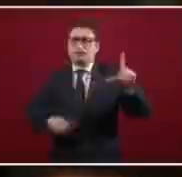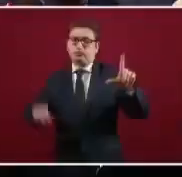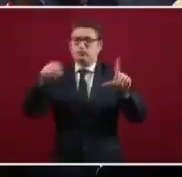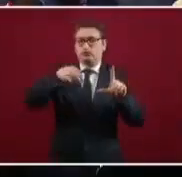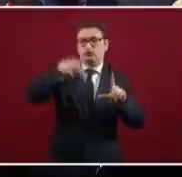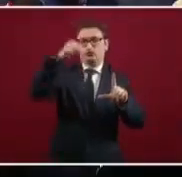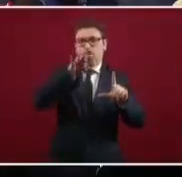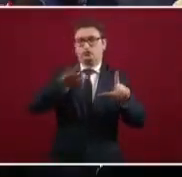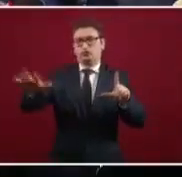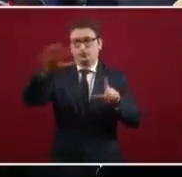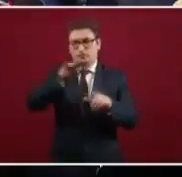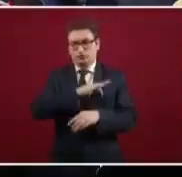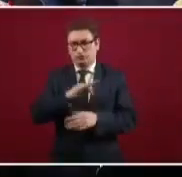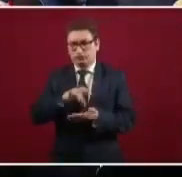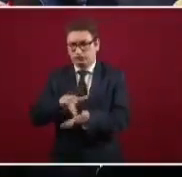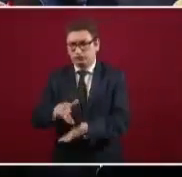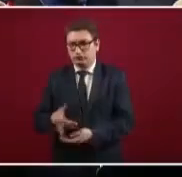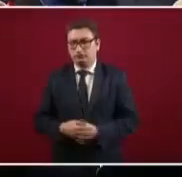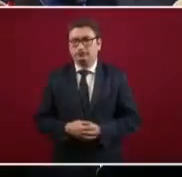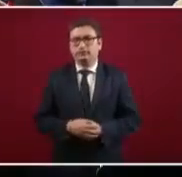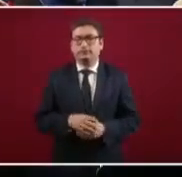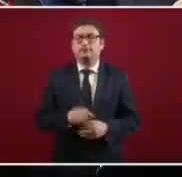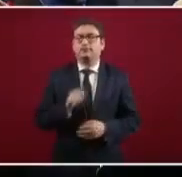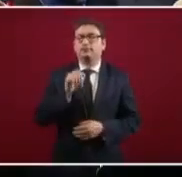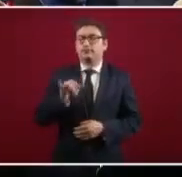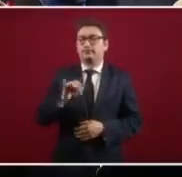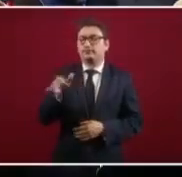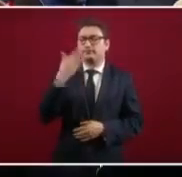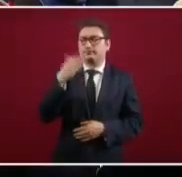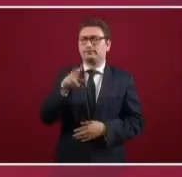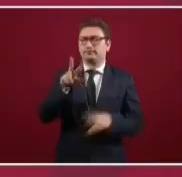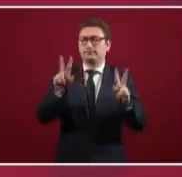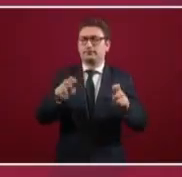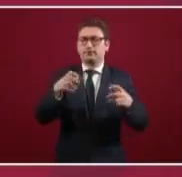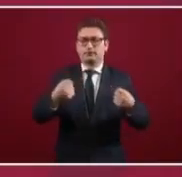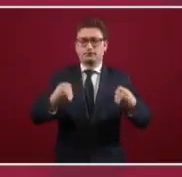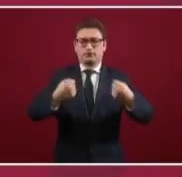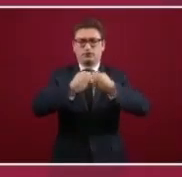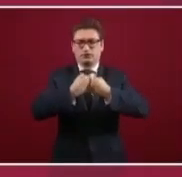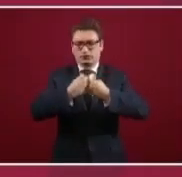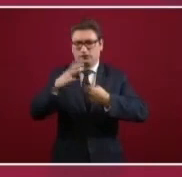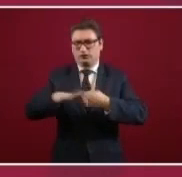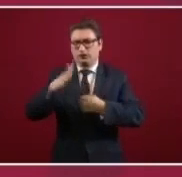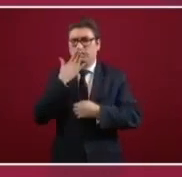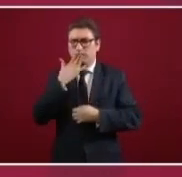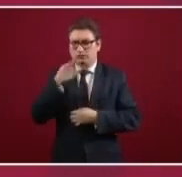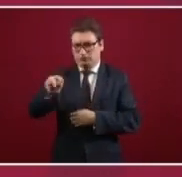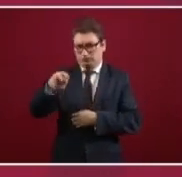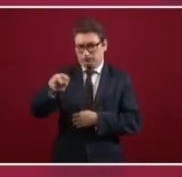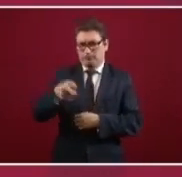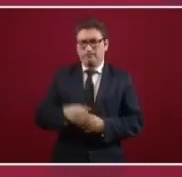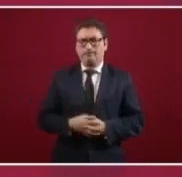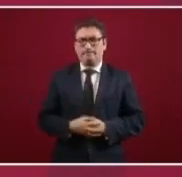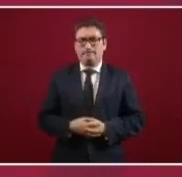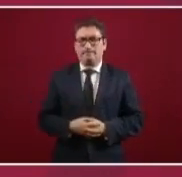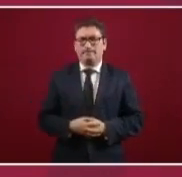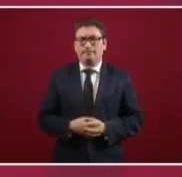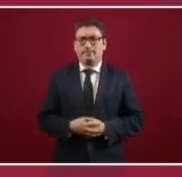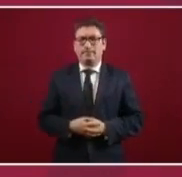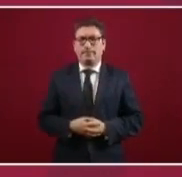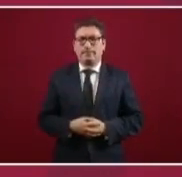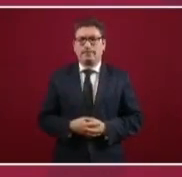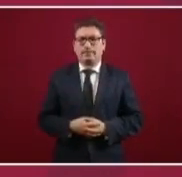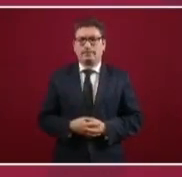gracias en el caso de la frontera y de sonora en particular en